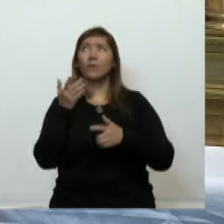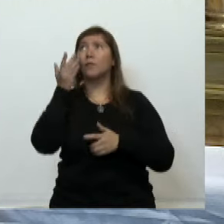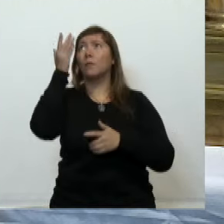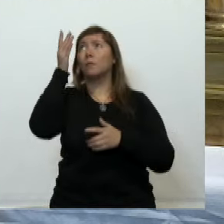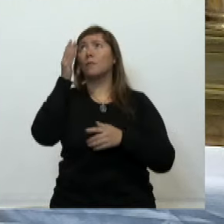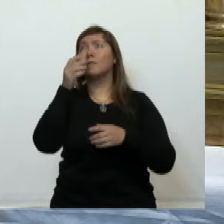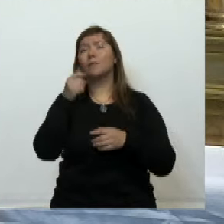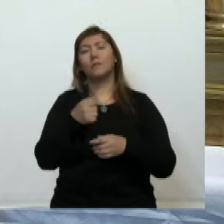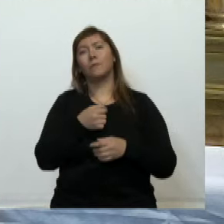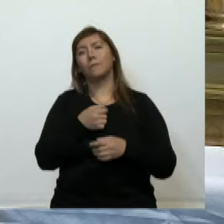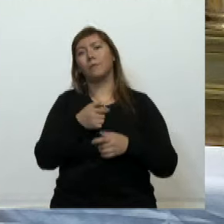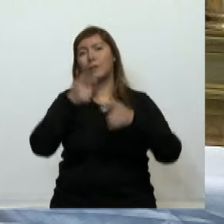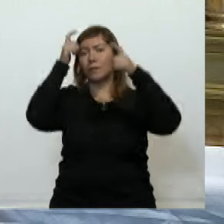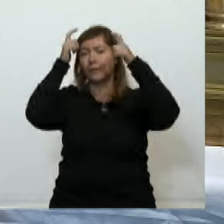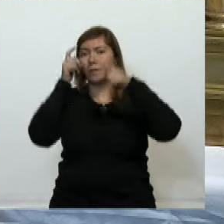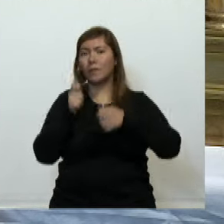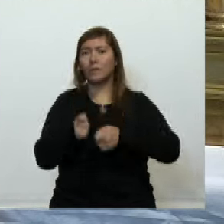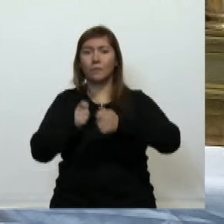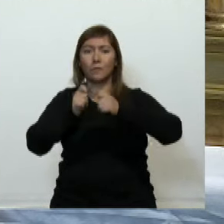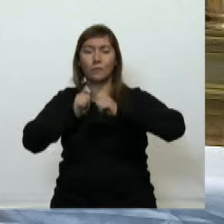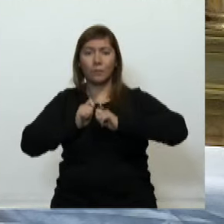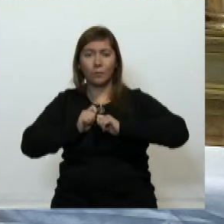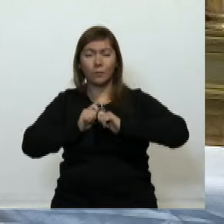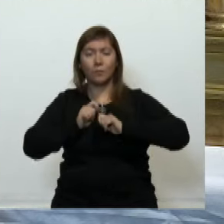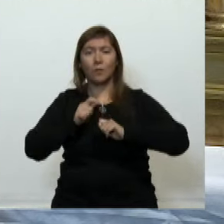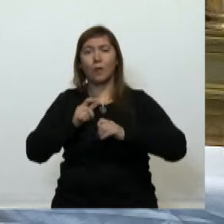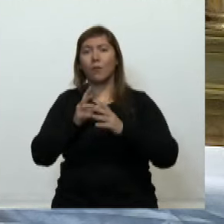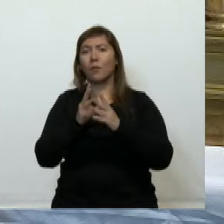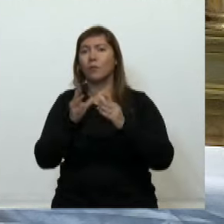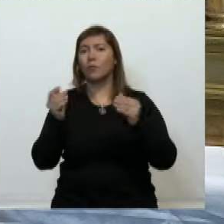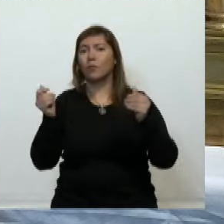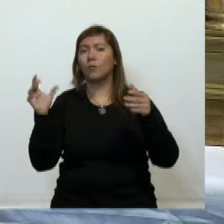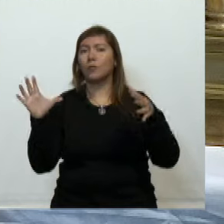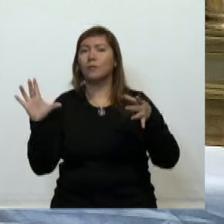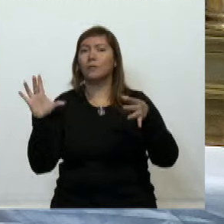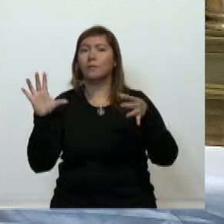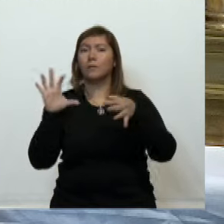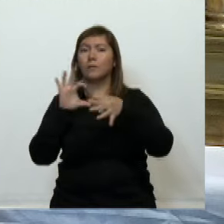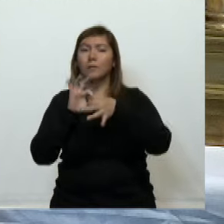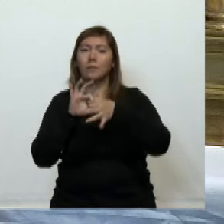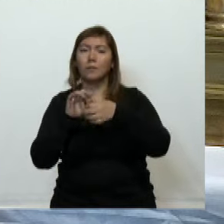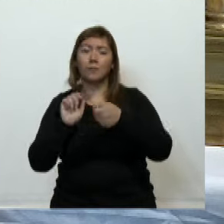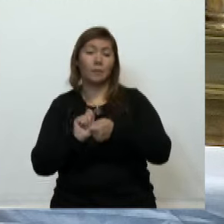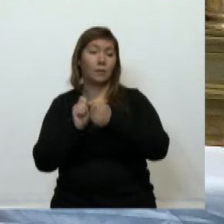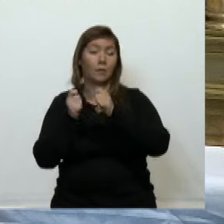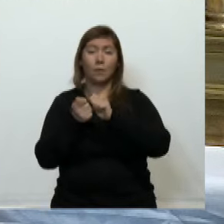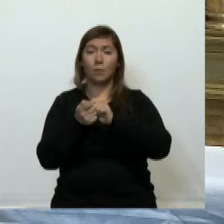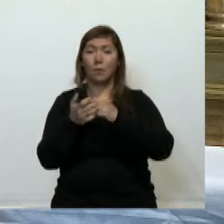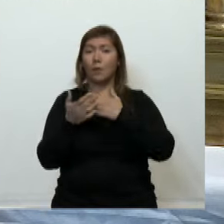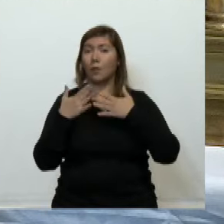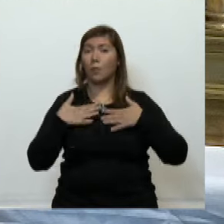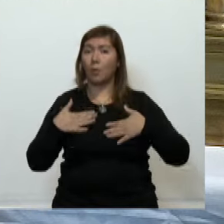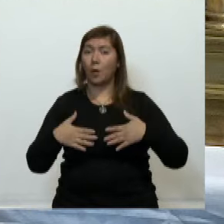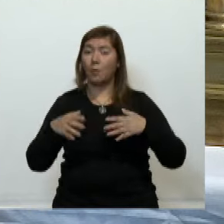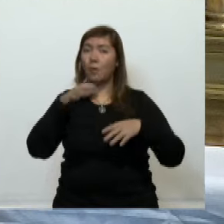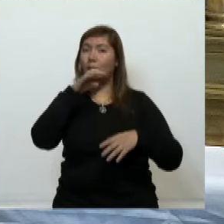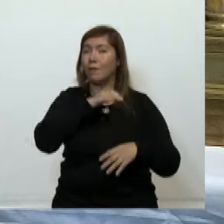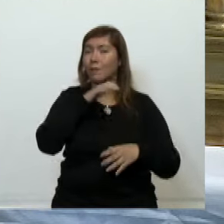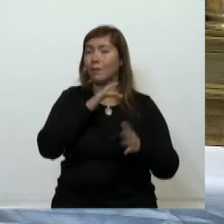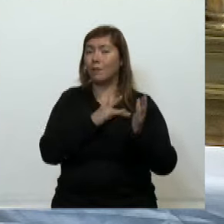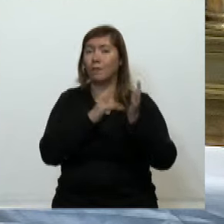estos dones con la efusión de tu Espíritu, de manera que se conviertan para nosotros en el cuerpo y la sangre de Jesucristo nuestro